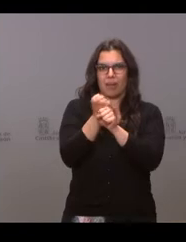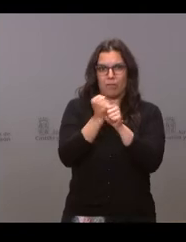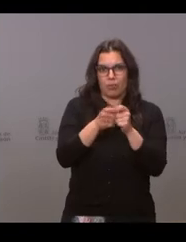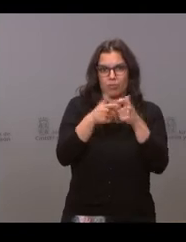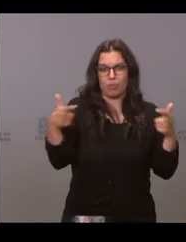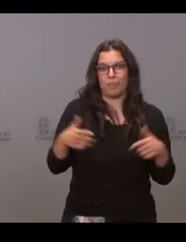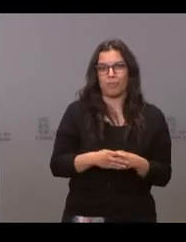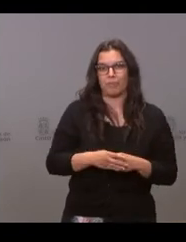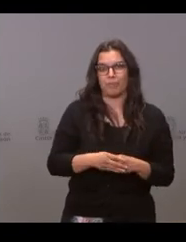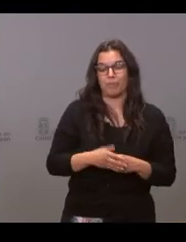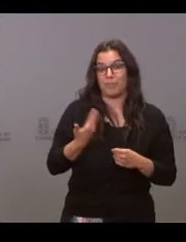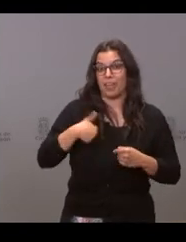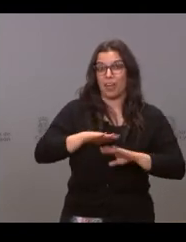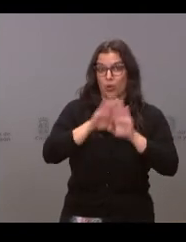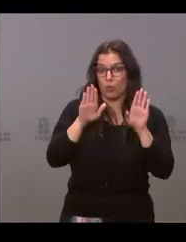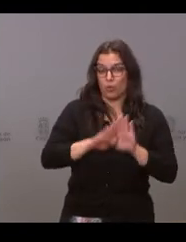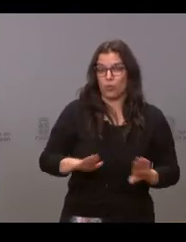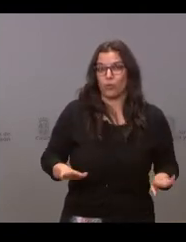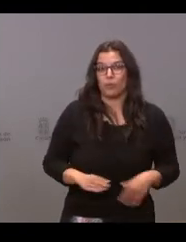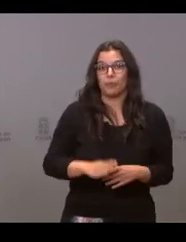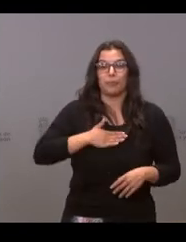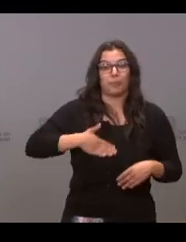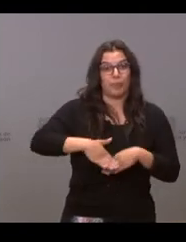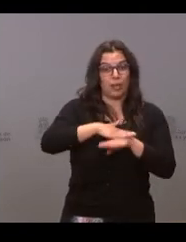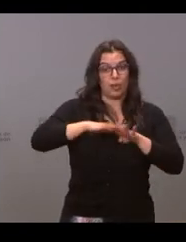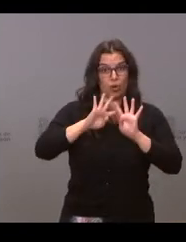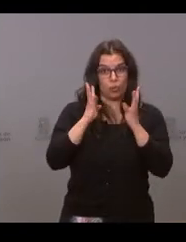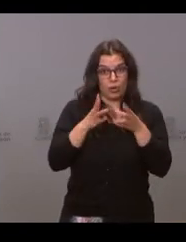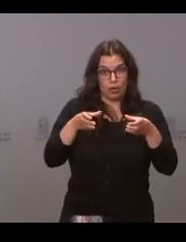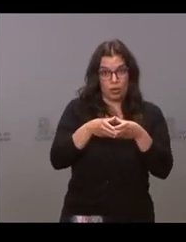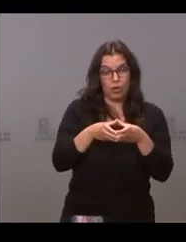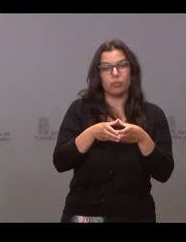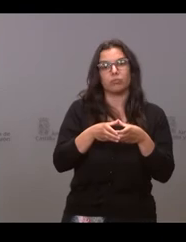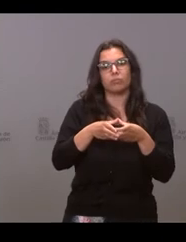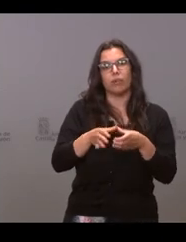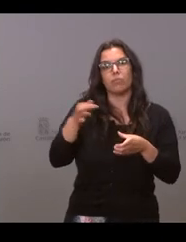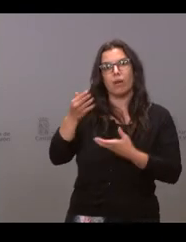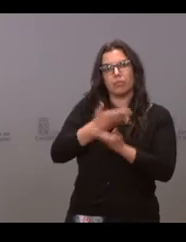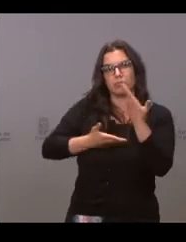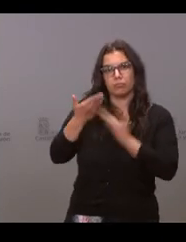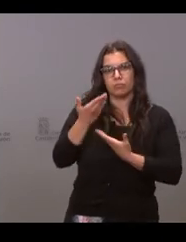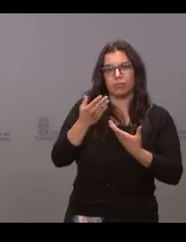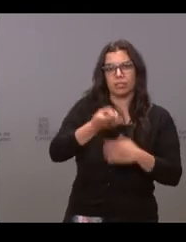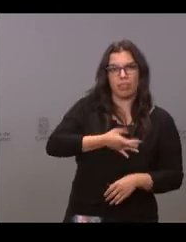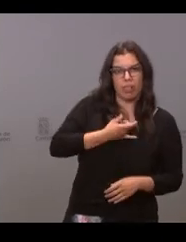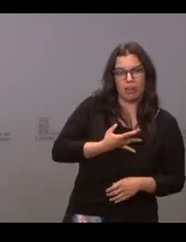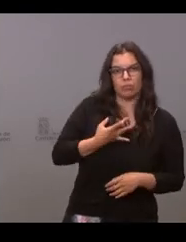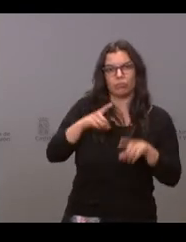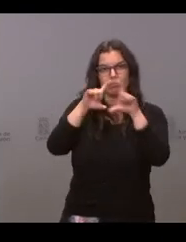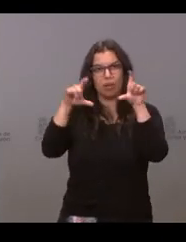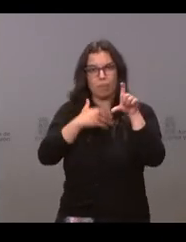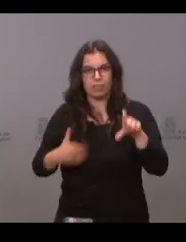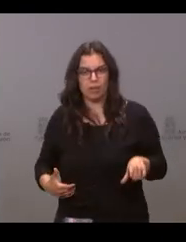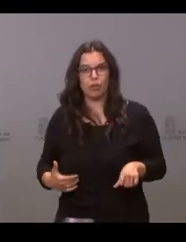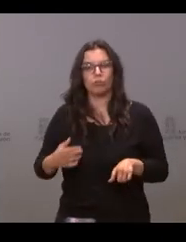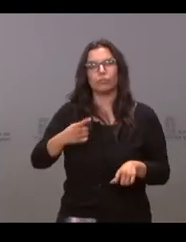finalizó mi gobierno de la mano de los agentes económicos y sociales volvemos a